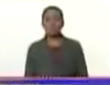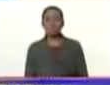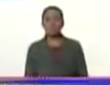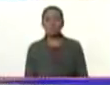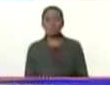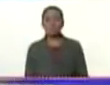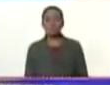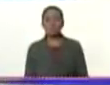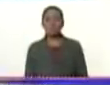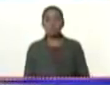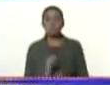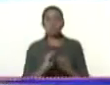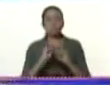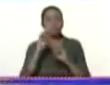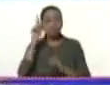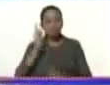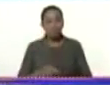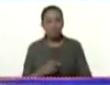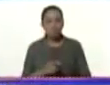Y también